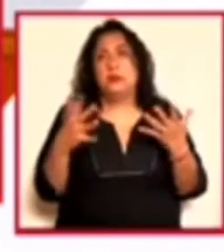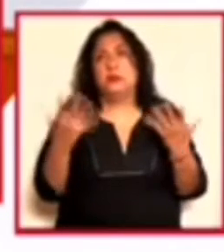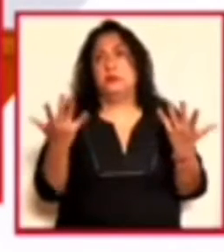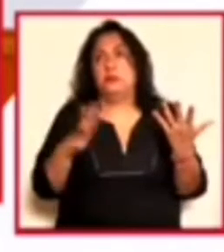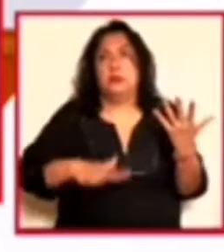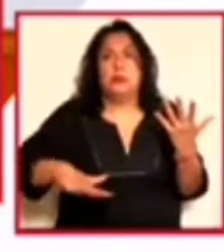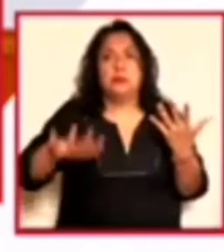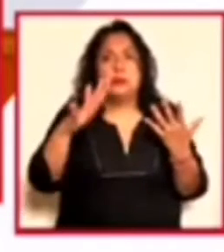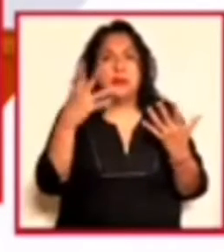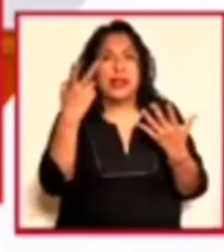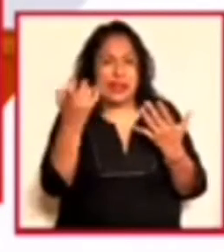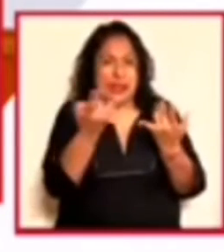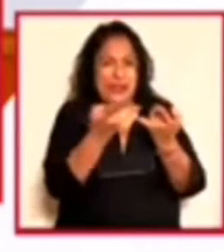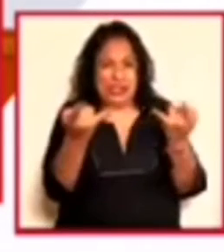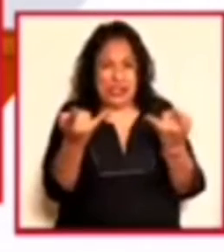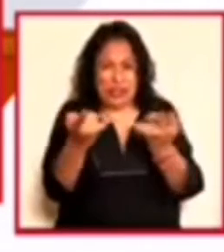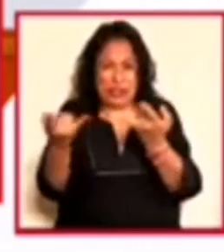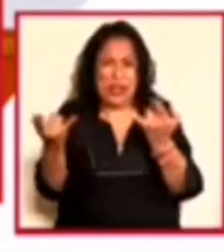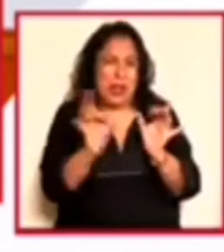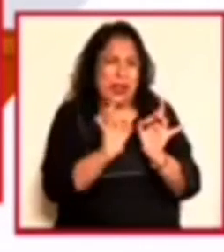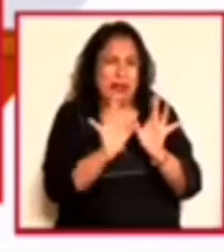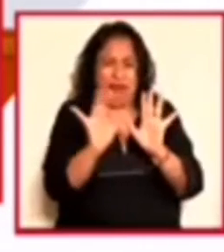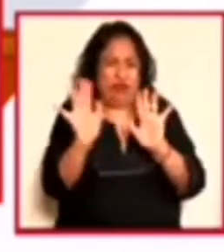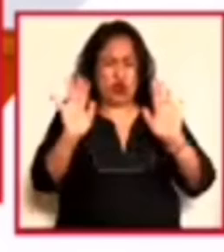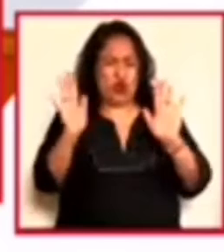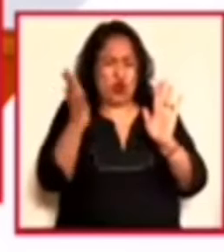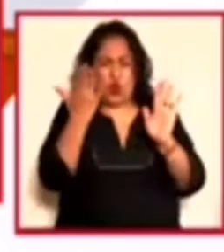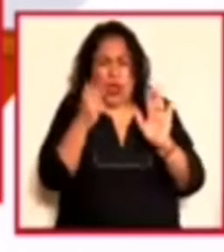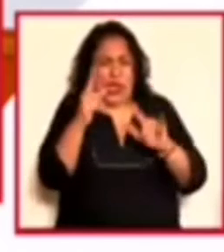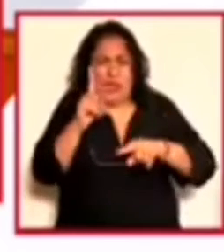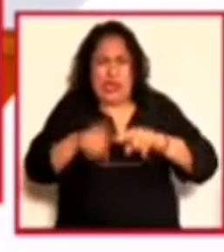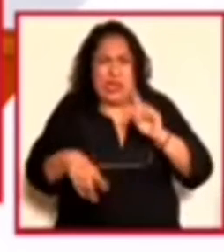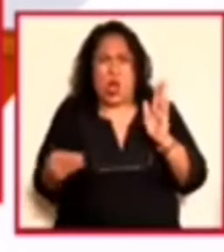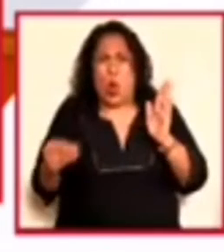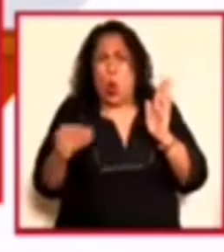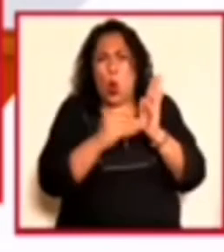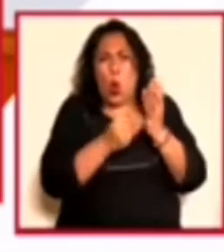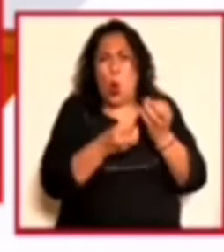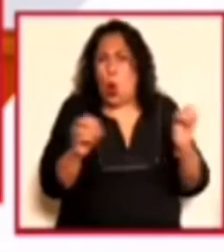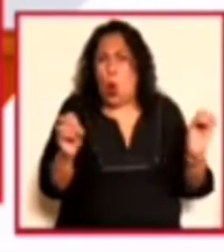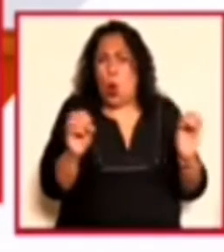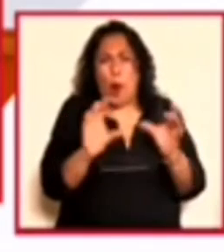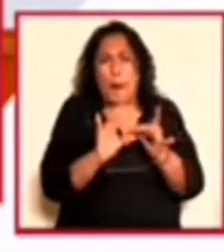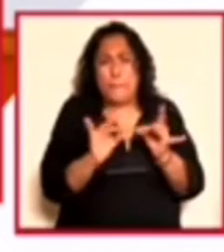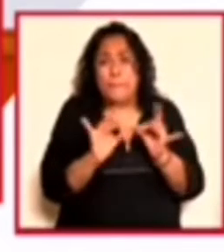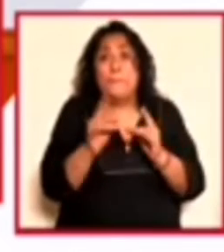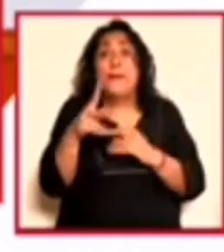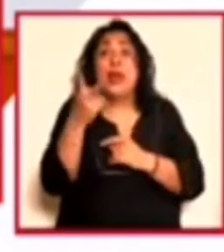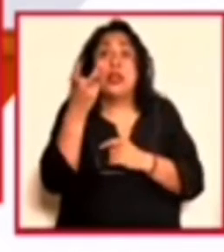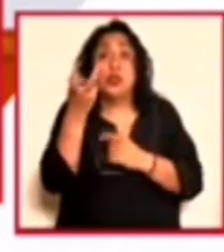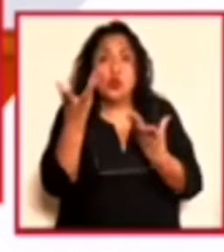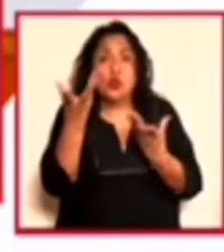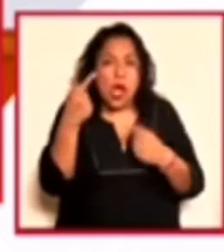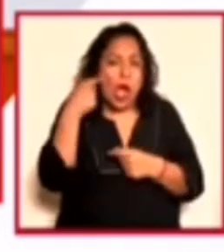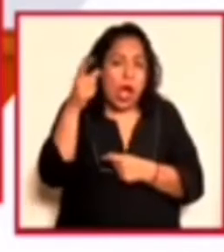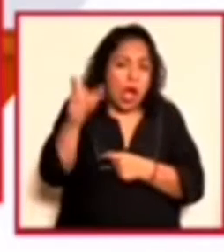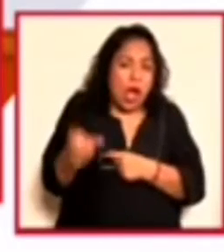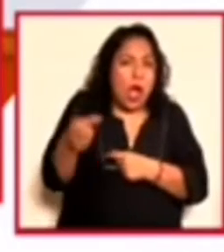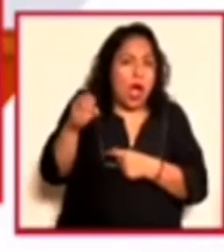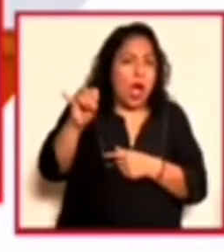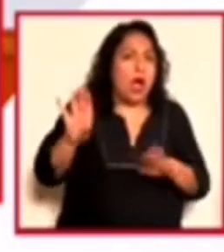ese tipo de anécdotas no existen, no se han escrito, pero condiciona mucho el carácter del